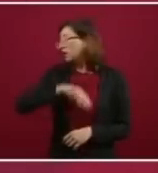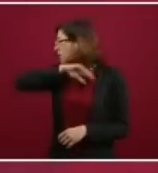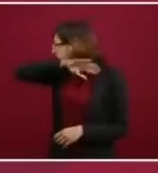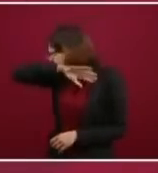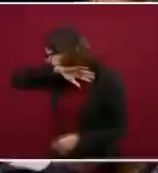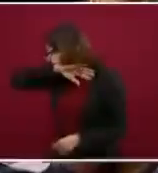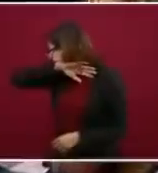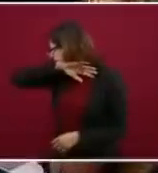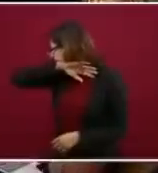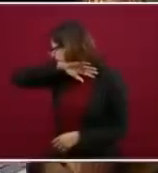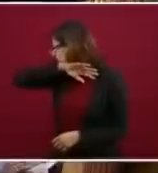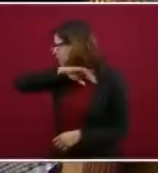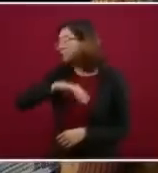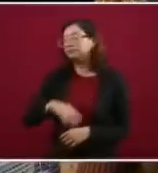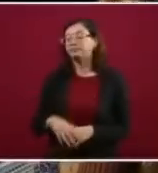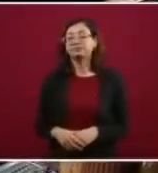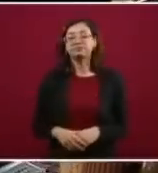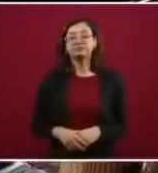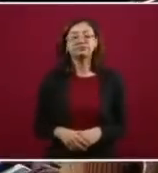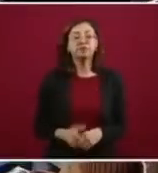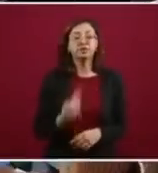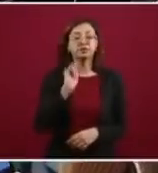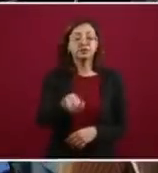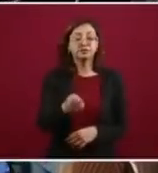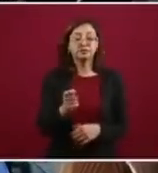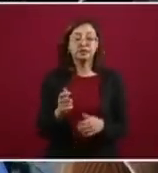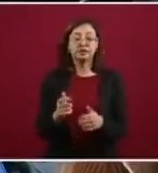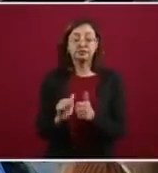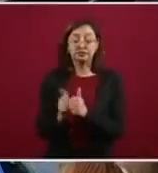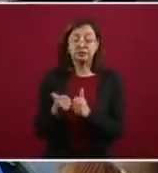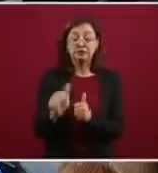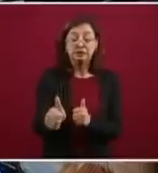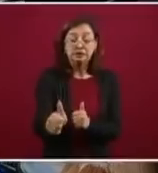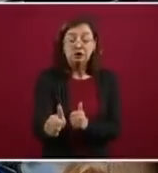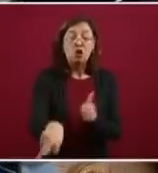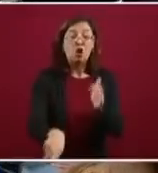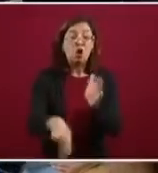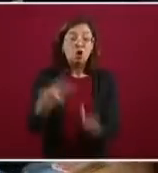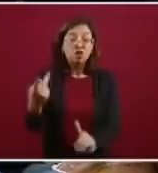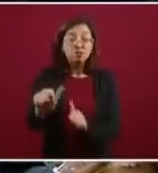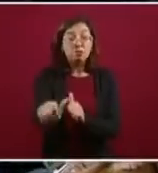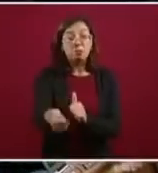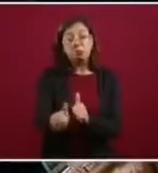Es echar para atrás. ¿Sí?